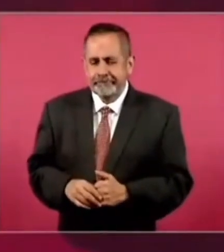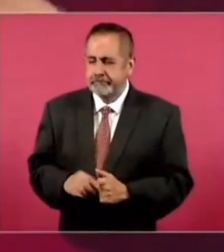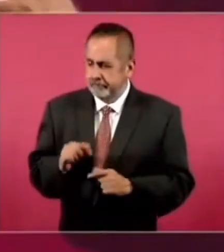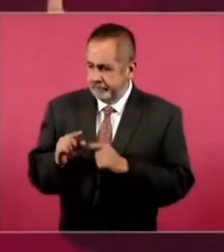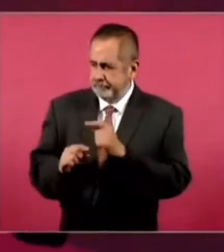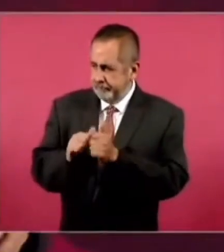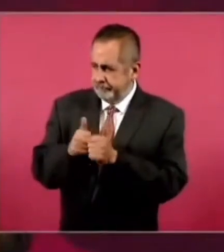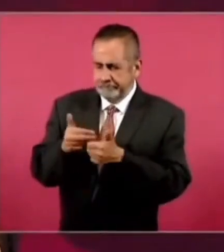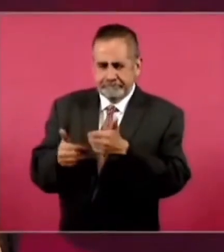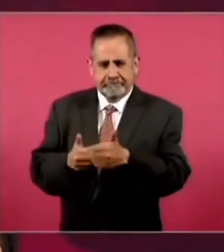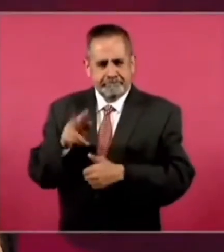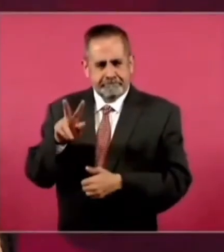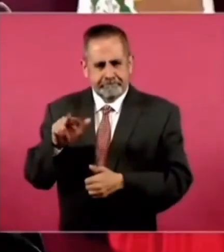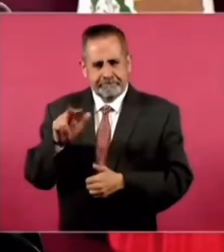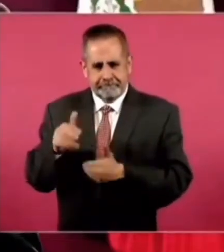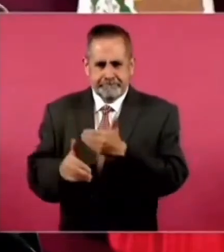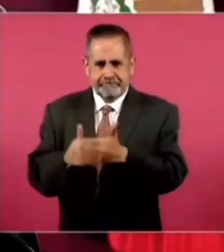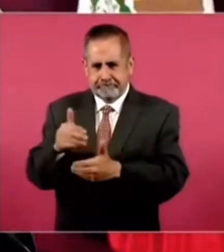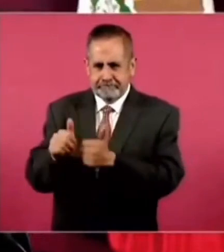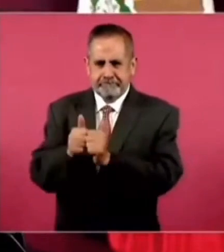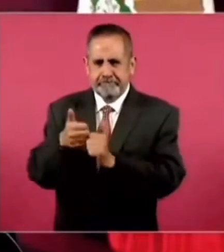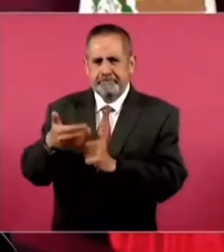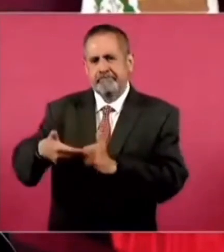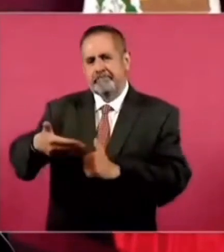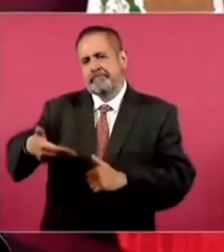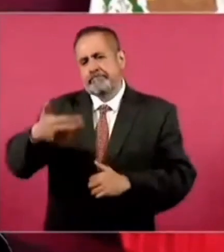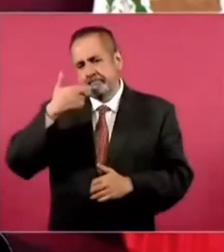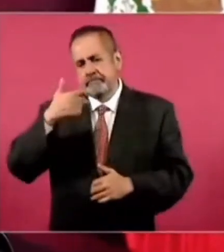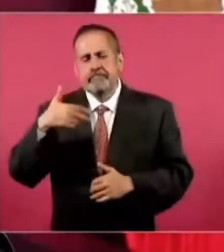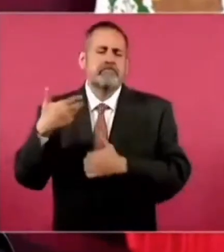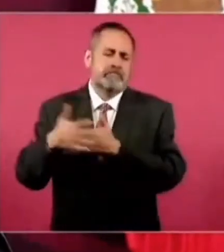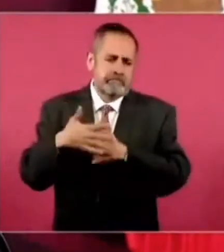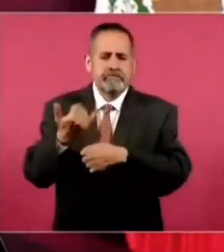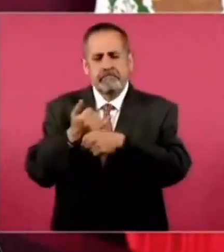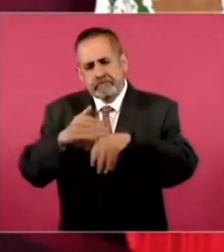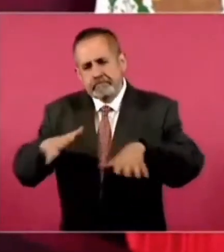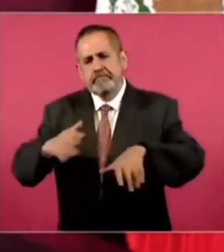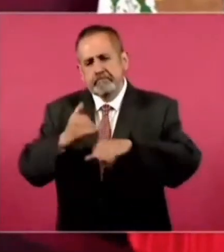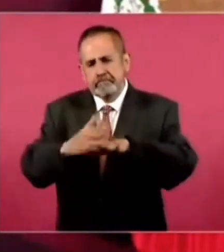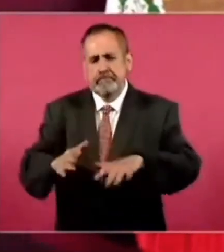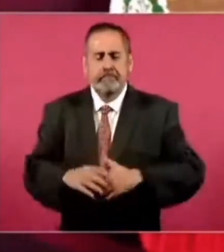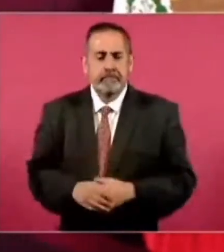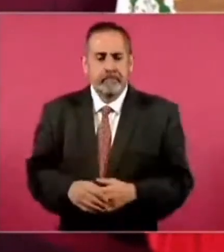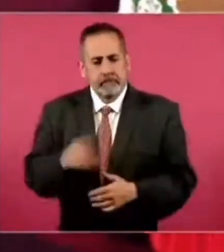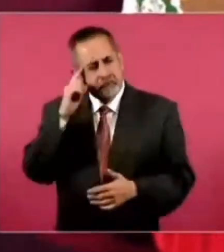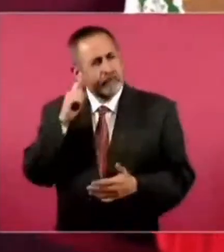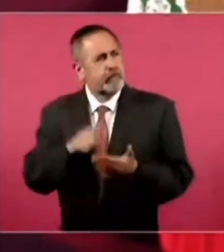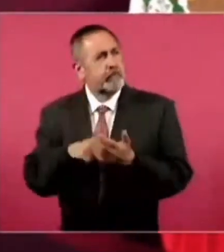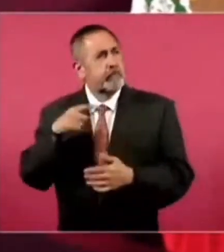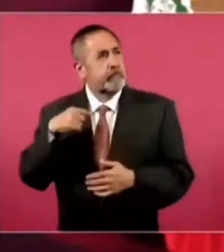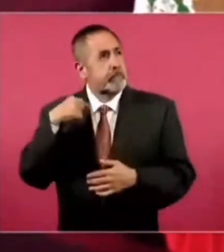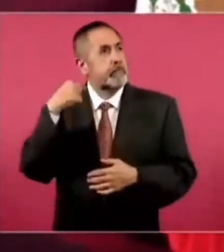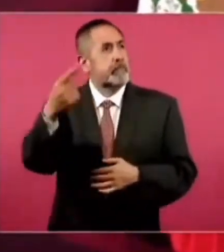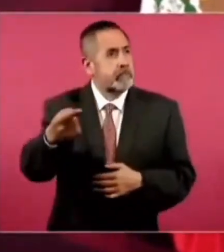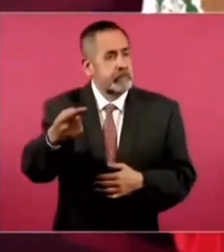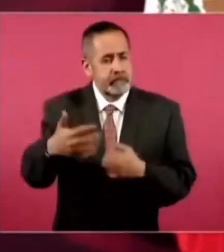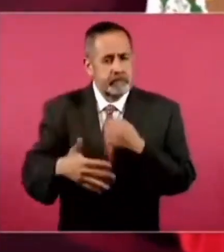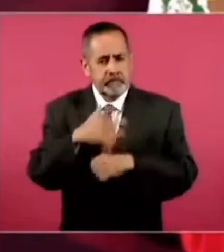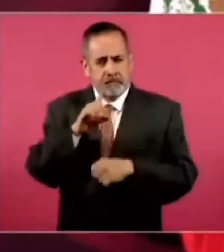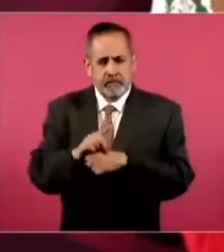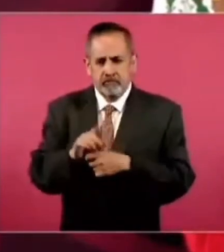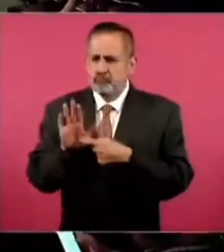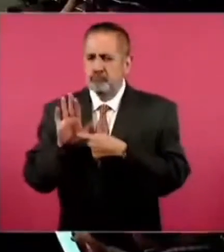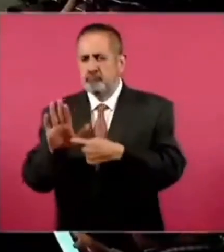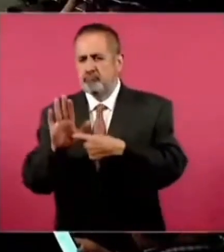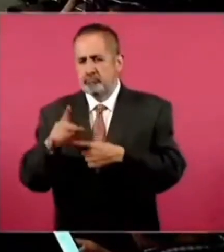vamos, avanzando, y les vamos a estar informando. Yo creo que para la próxima